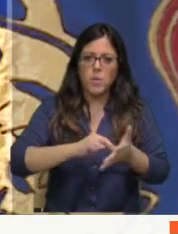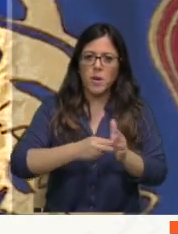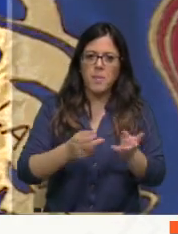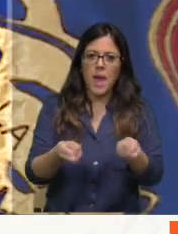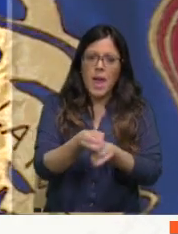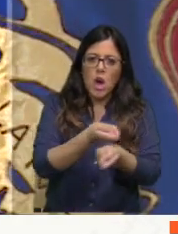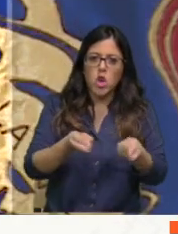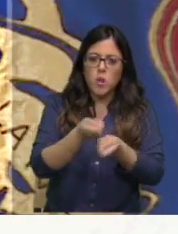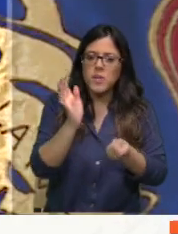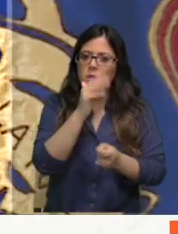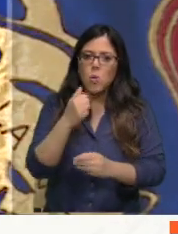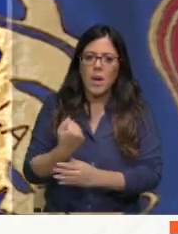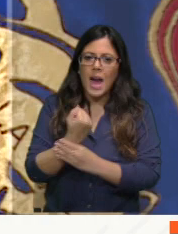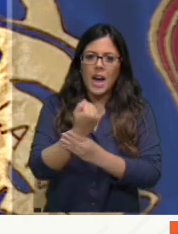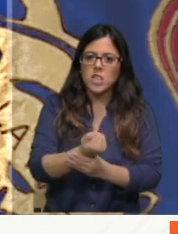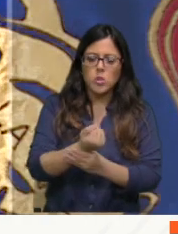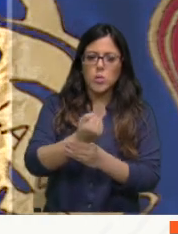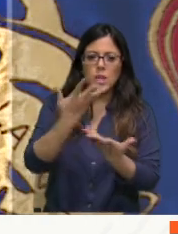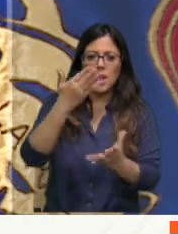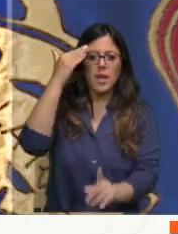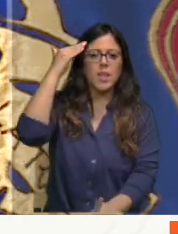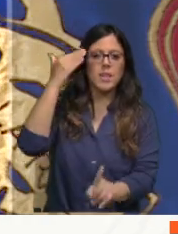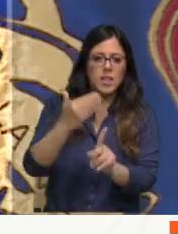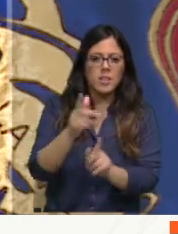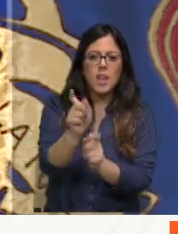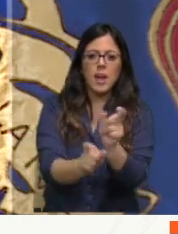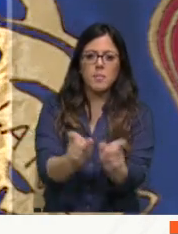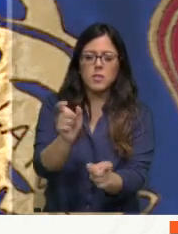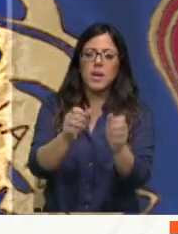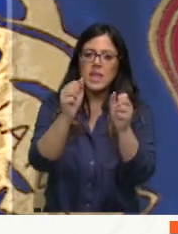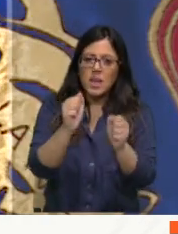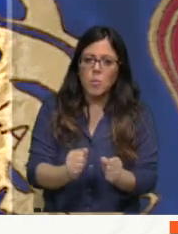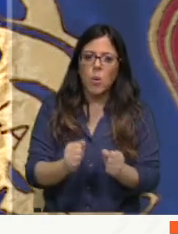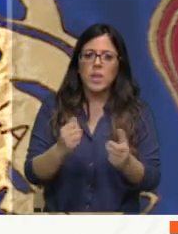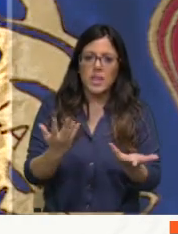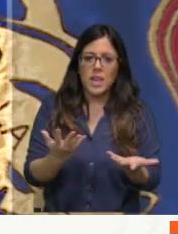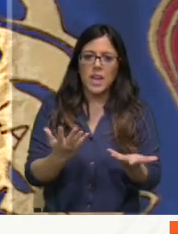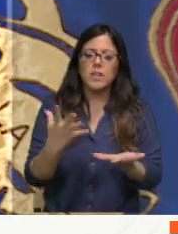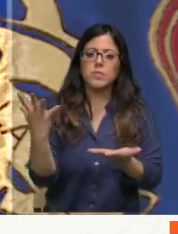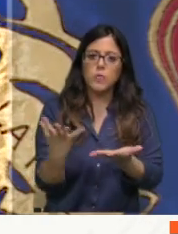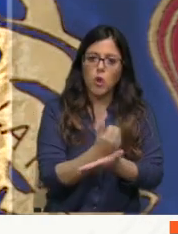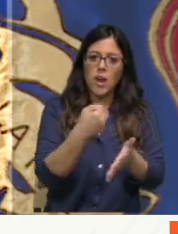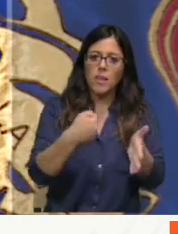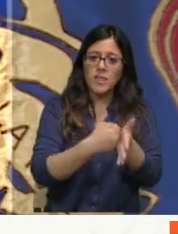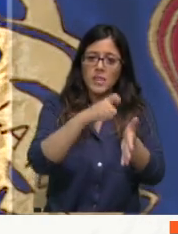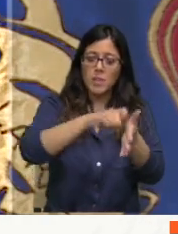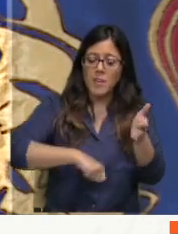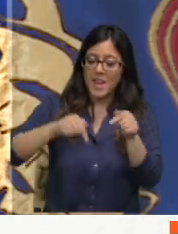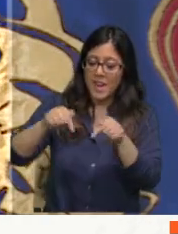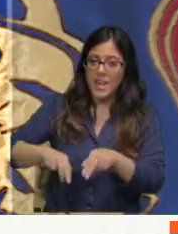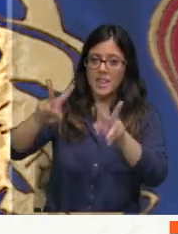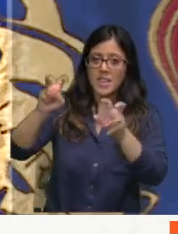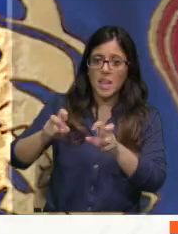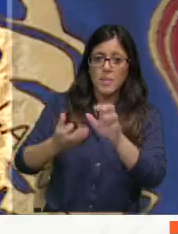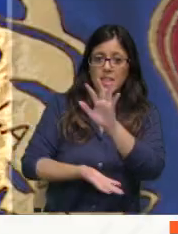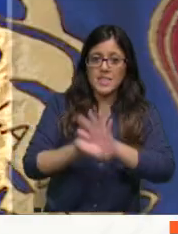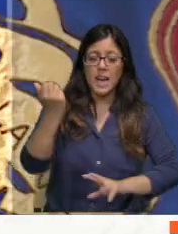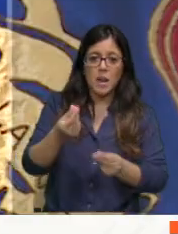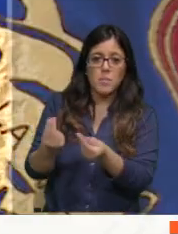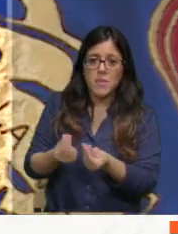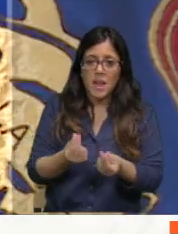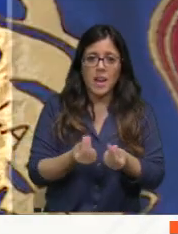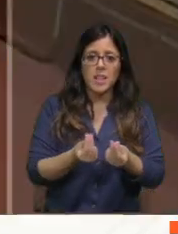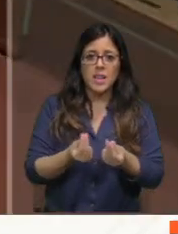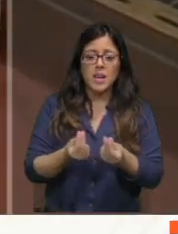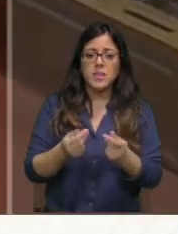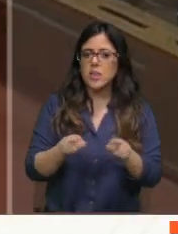existan ayudas directas a la gente que le permitan llegar a fin de mes esta discusión la discusión de los retiros va a ser una discusión que